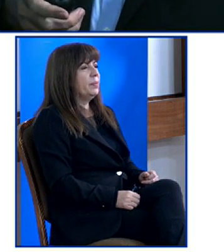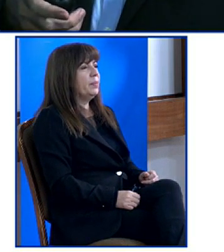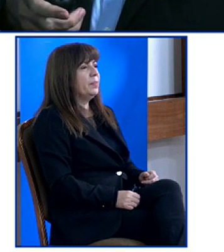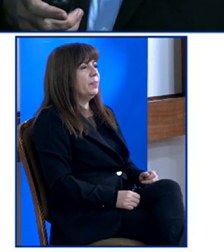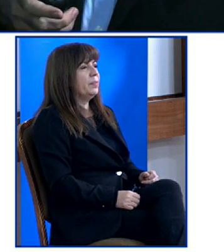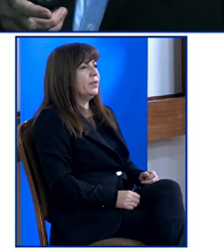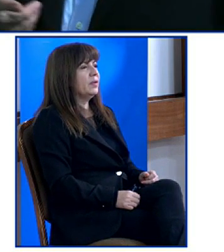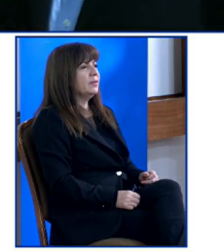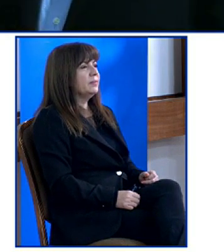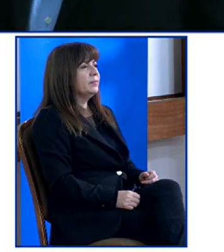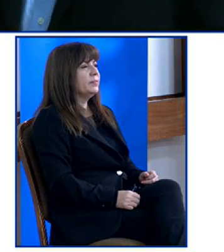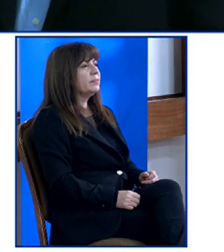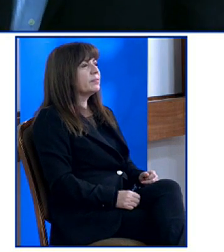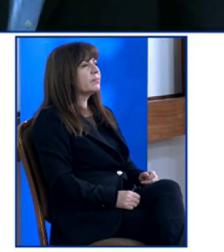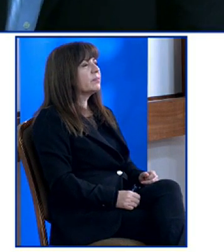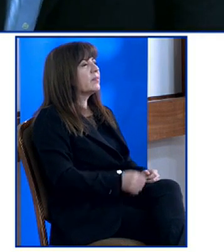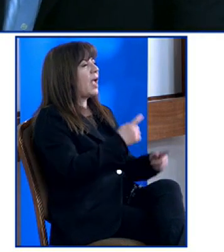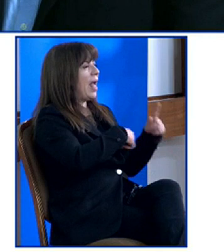Además de